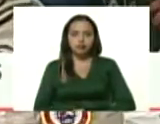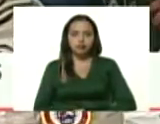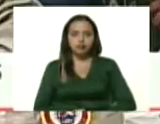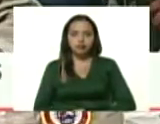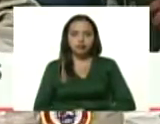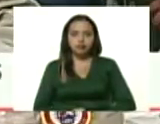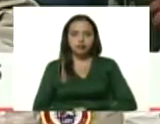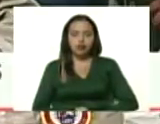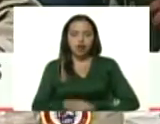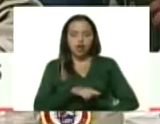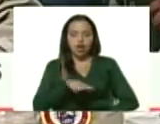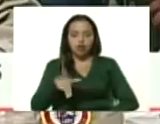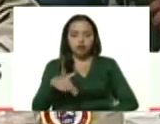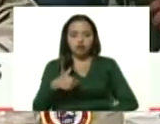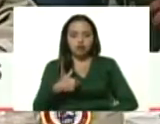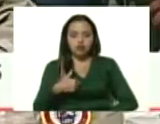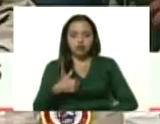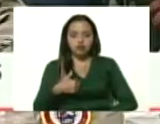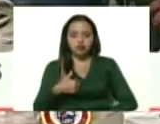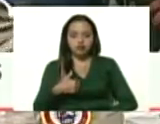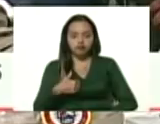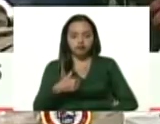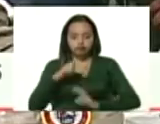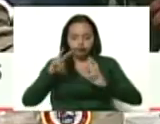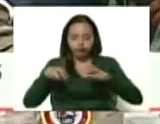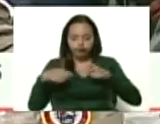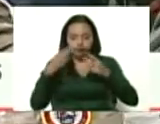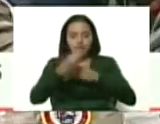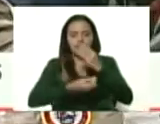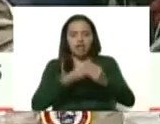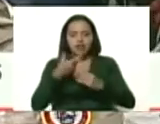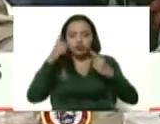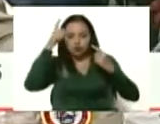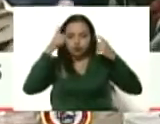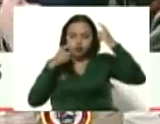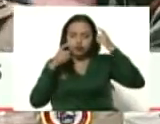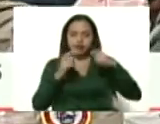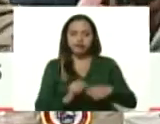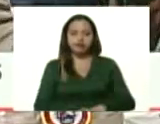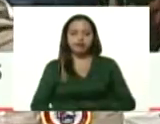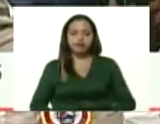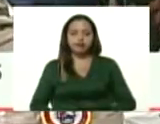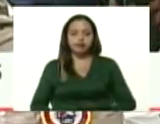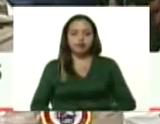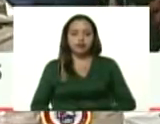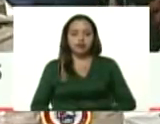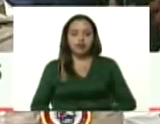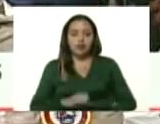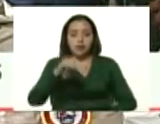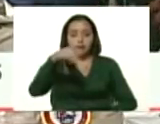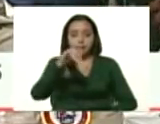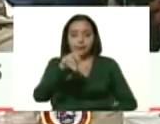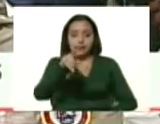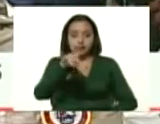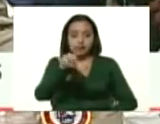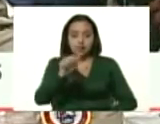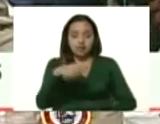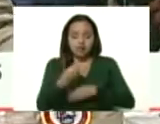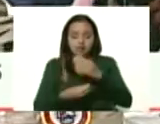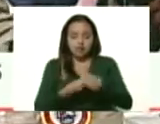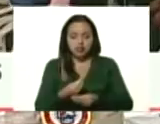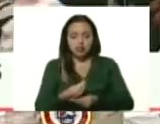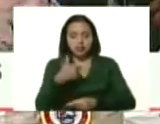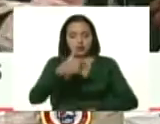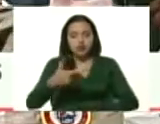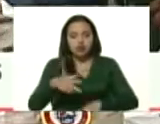mentor y creador, reeditor, nuestro comandante Hugo Chávez. Nuestra milicia bolivariana está compuesta del